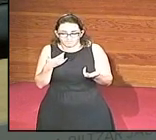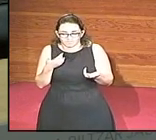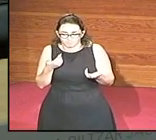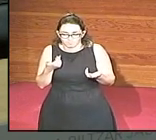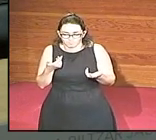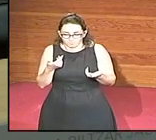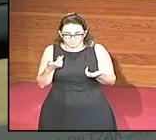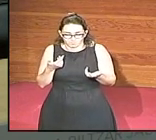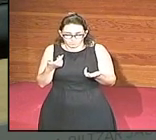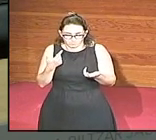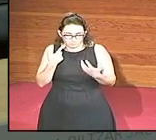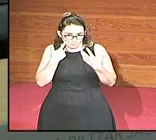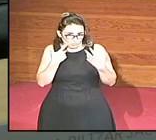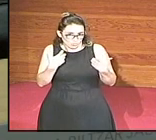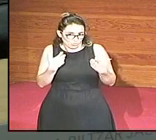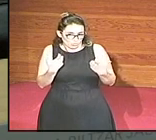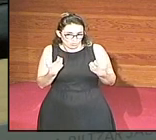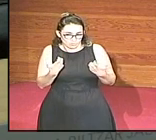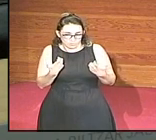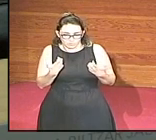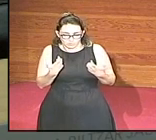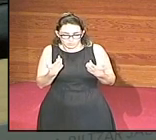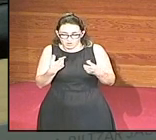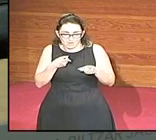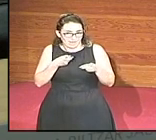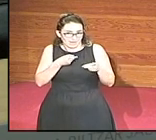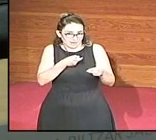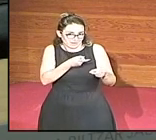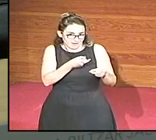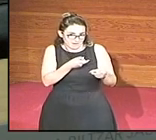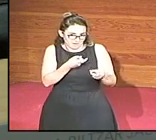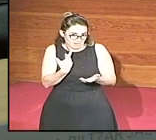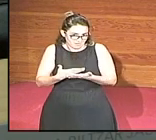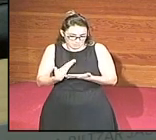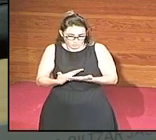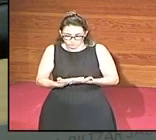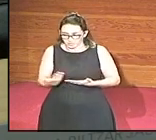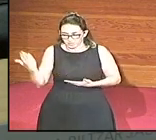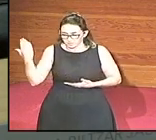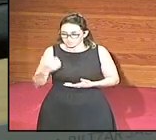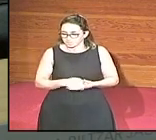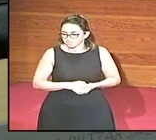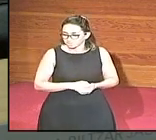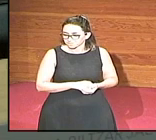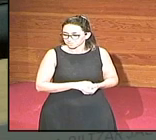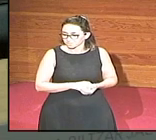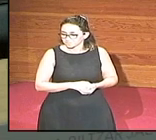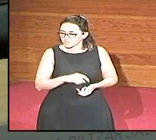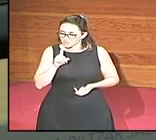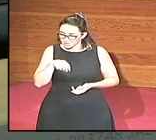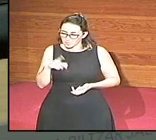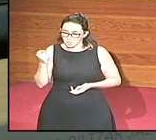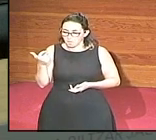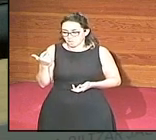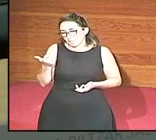¿no?, del conflicto bélico que se estaba viviendo. Esto también me dio una excusa fenomenal para